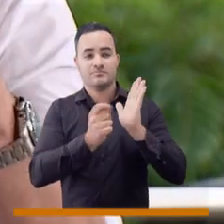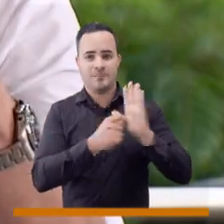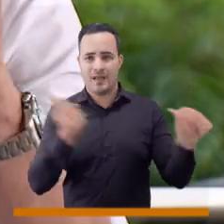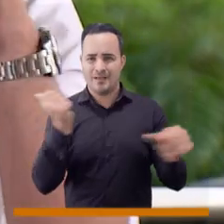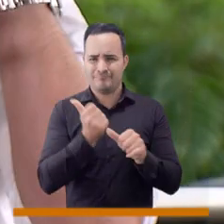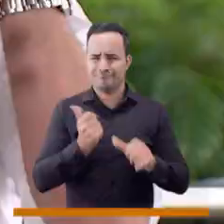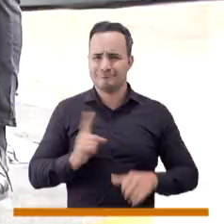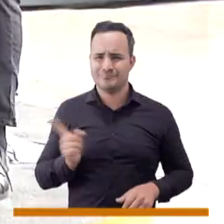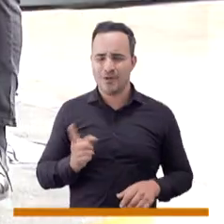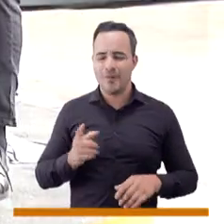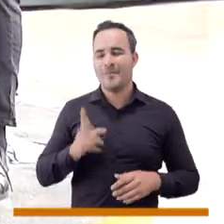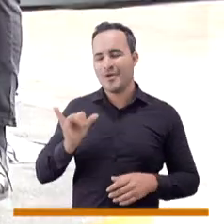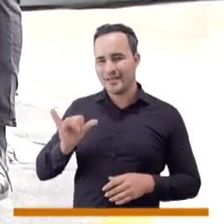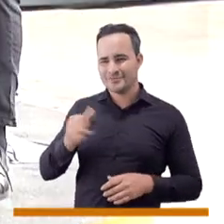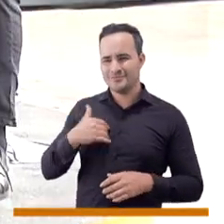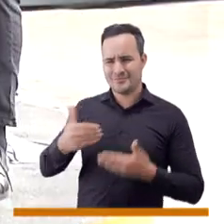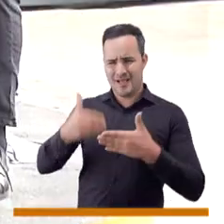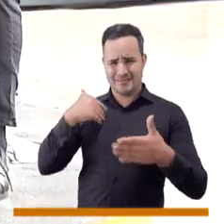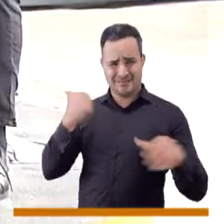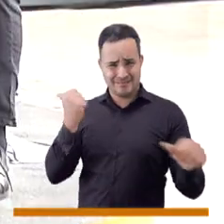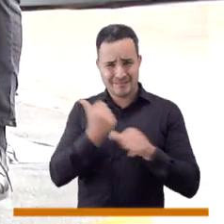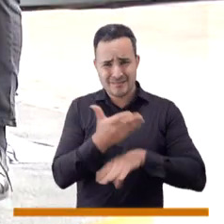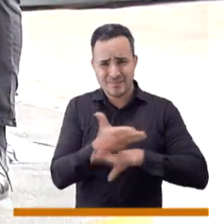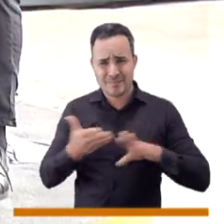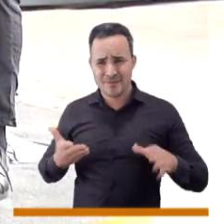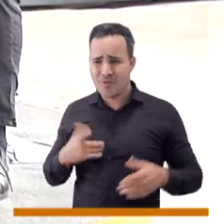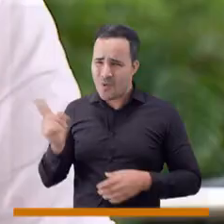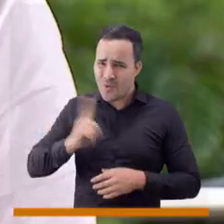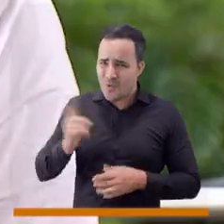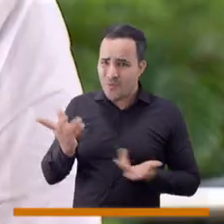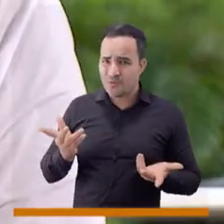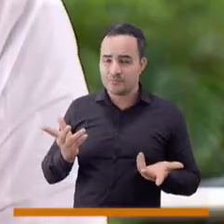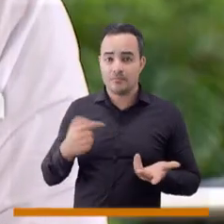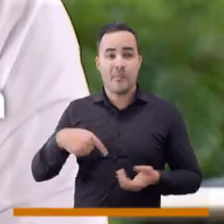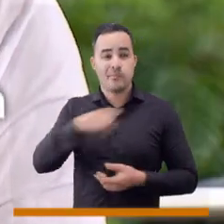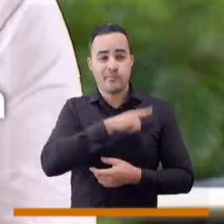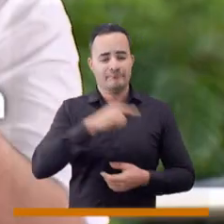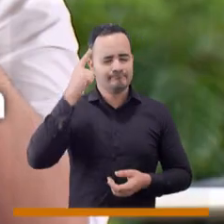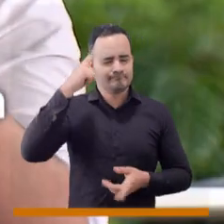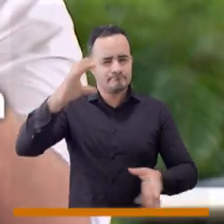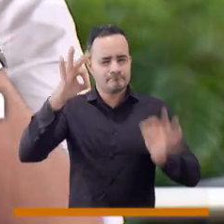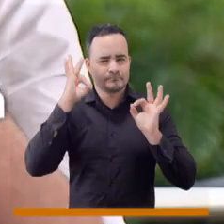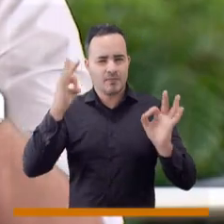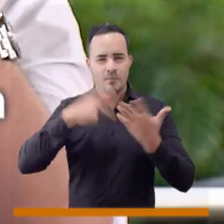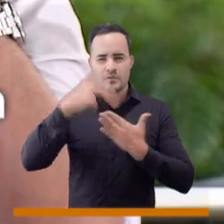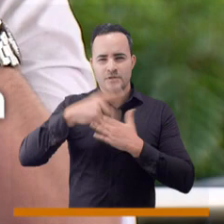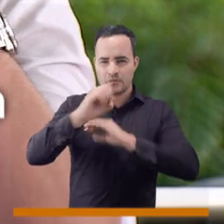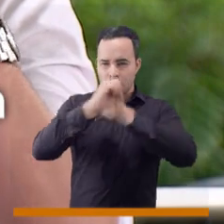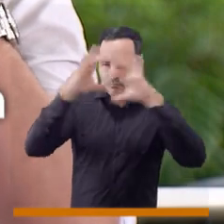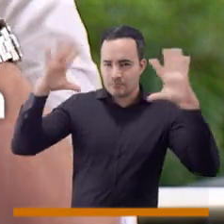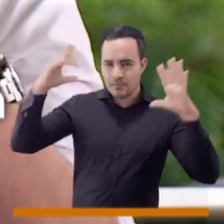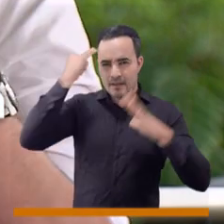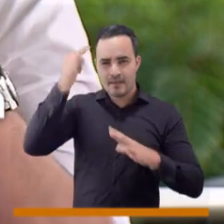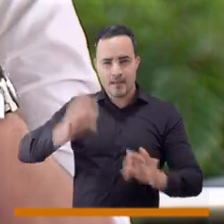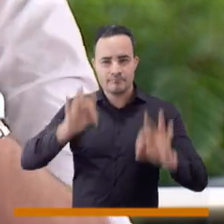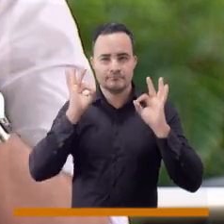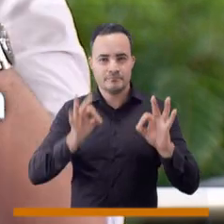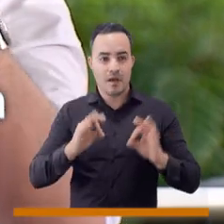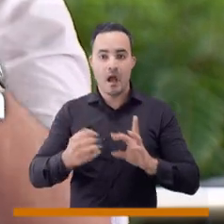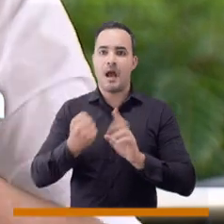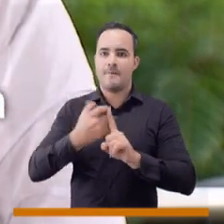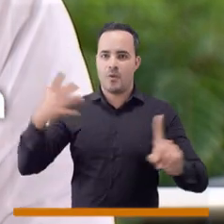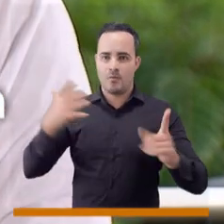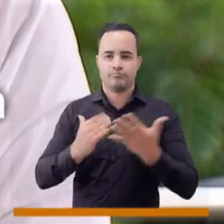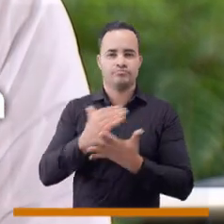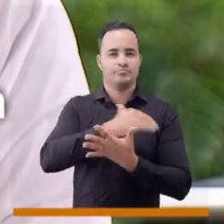que cambiarle el desarrollo conceptual que se tenía en ese banco para que efectivamente podamos prestarle a personas que tienen una gran idea en su cabeza para